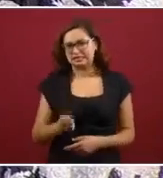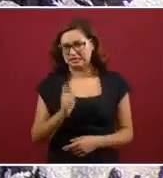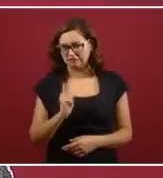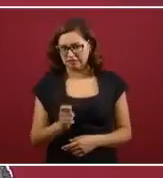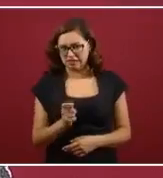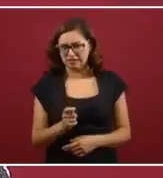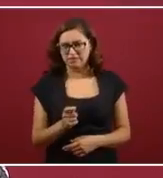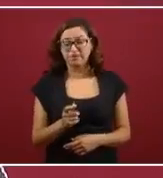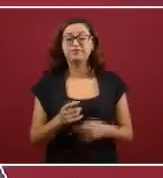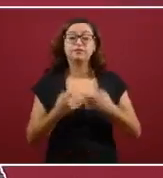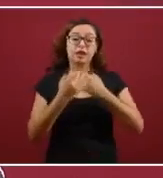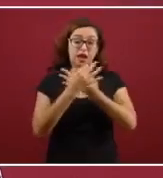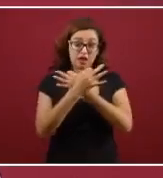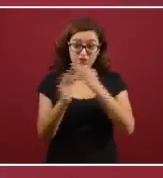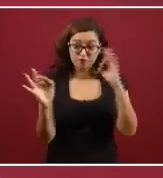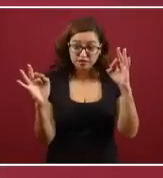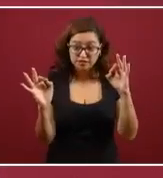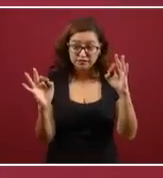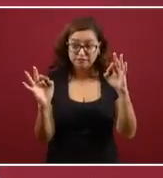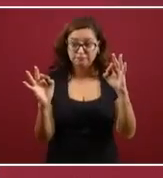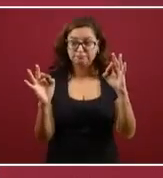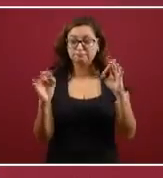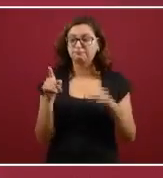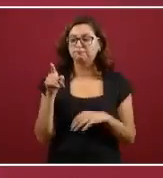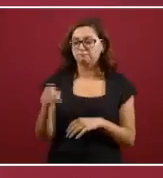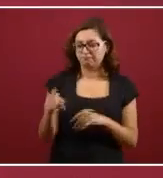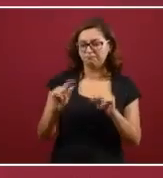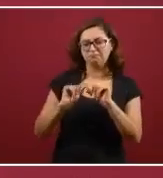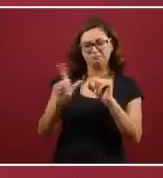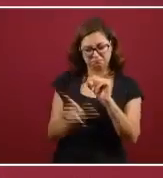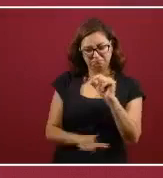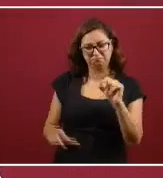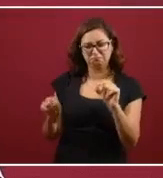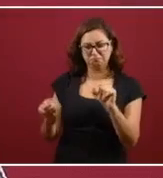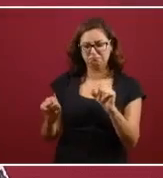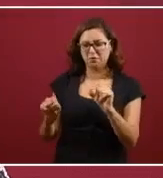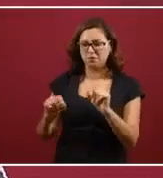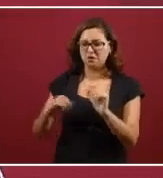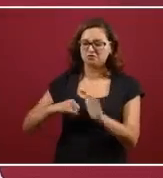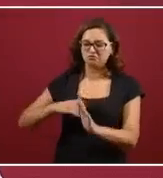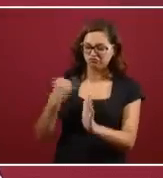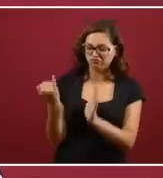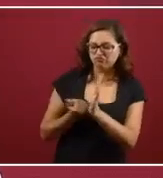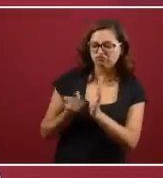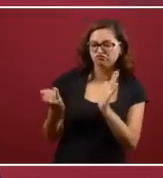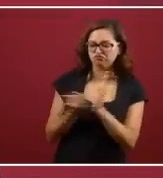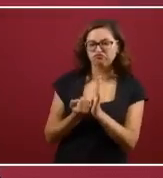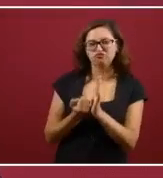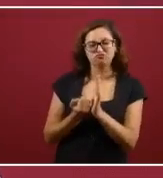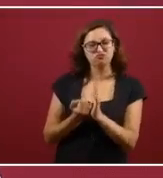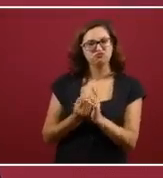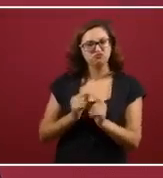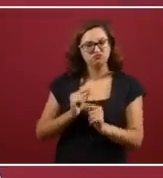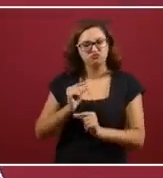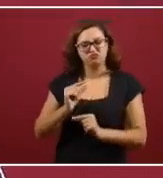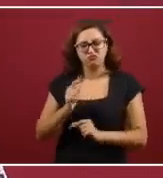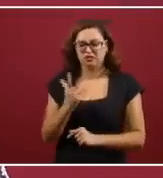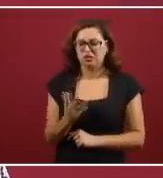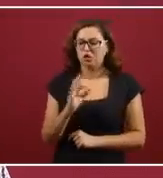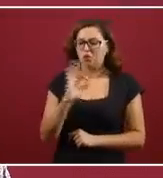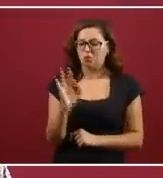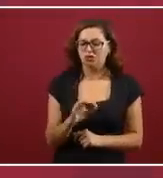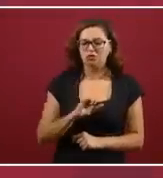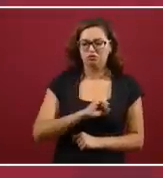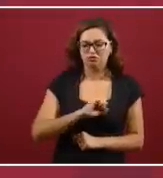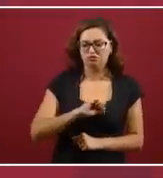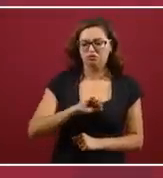anunció su intención de poner un arancel progresivo, es decir, empezaría con 5%, iría